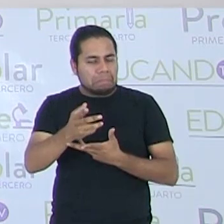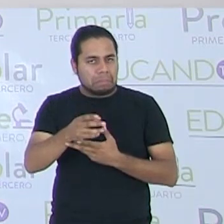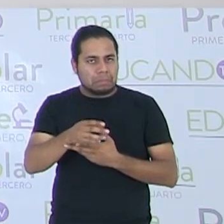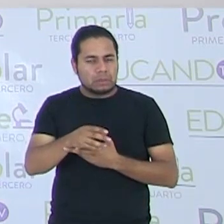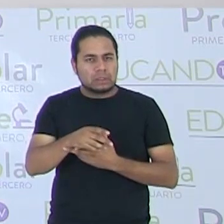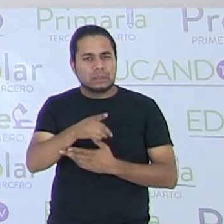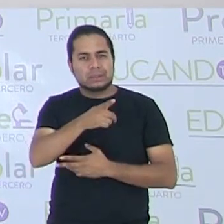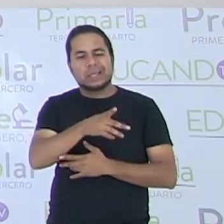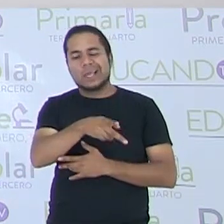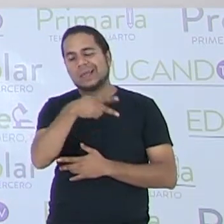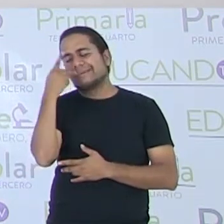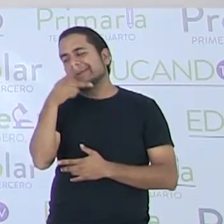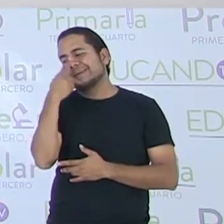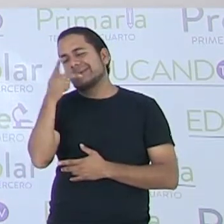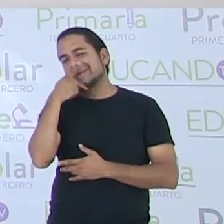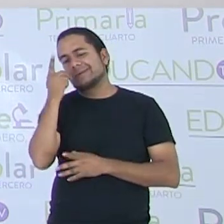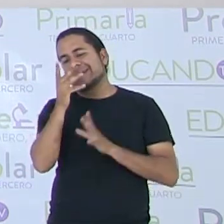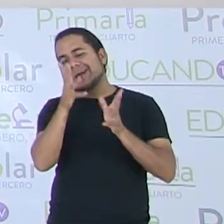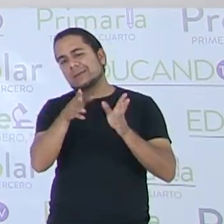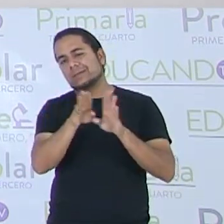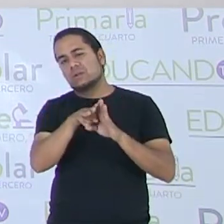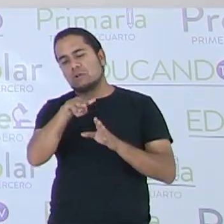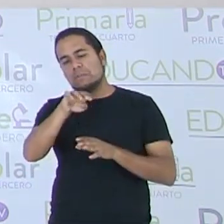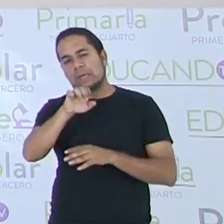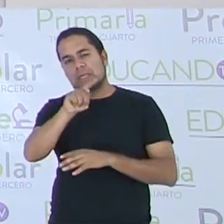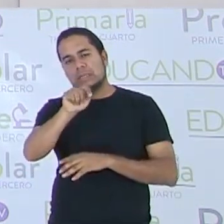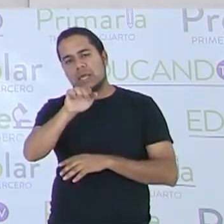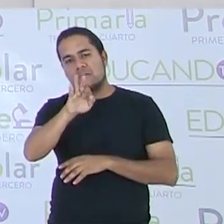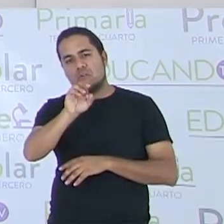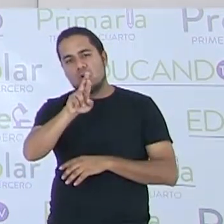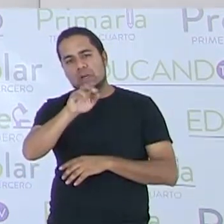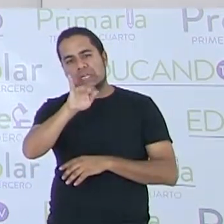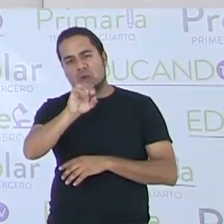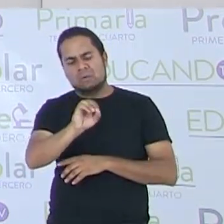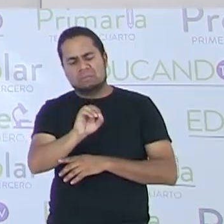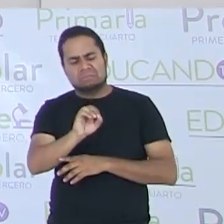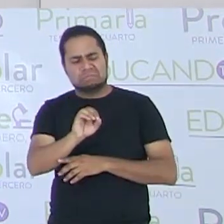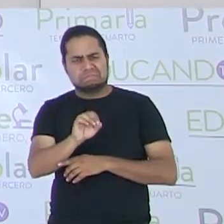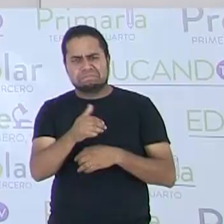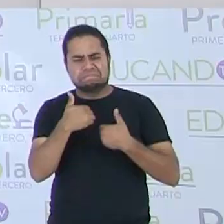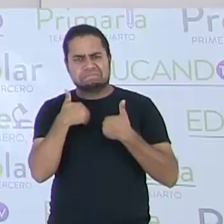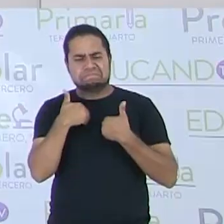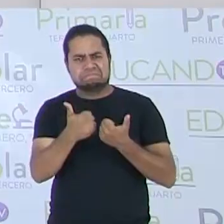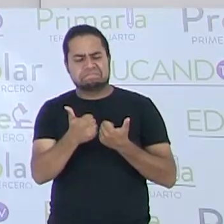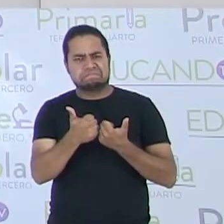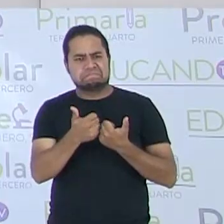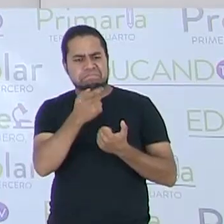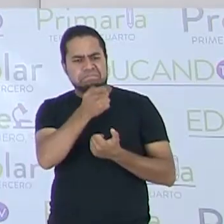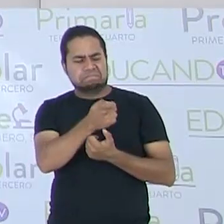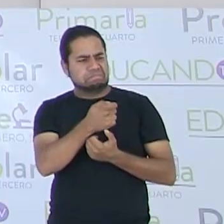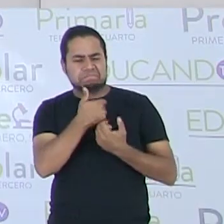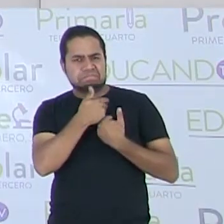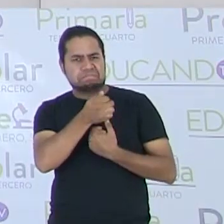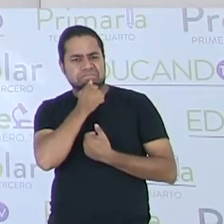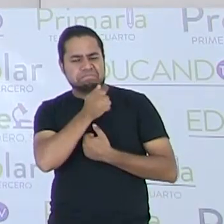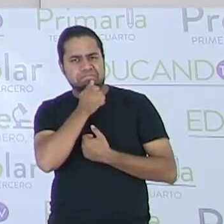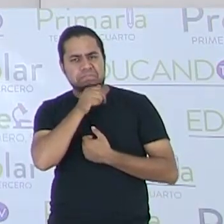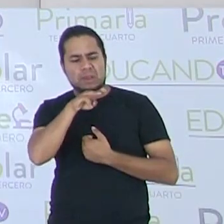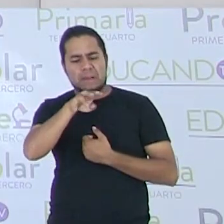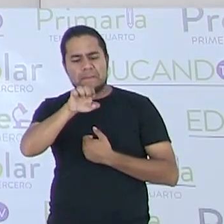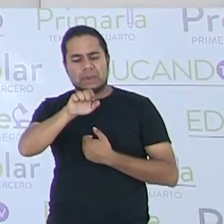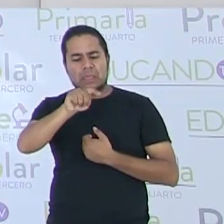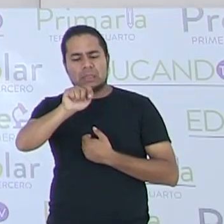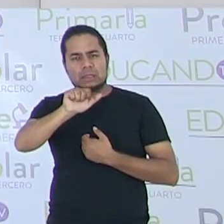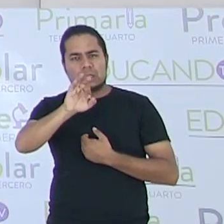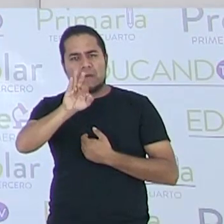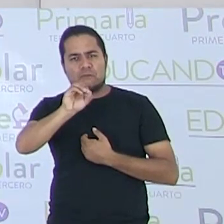dicen, está hablando en sentido metafórico, entonces nosotros no entendemos qué es metafórico.